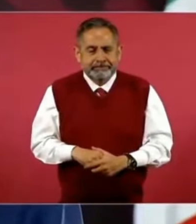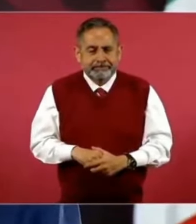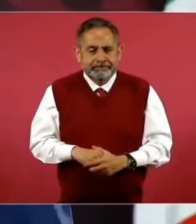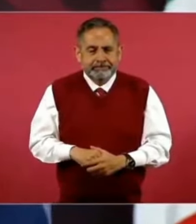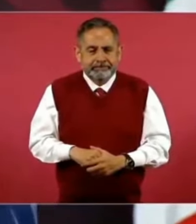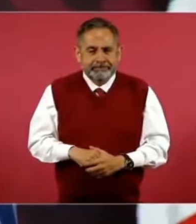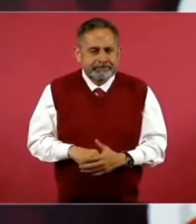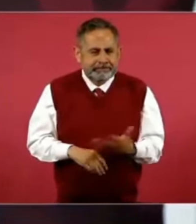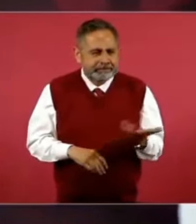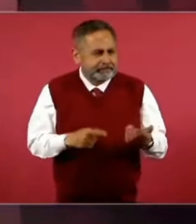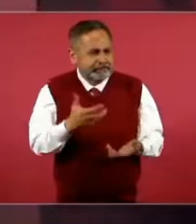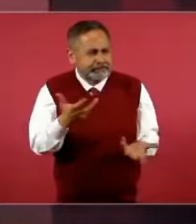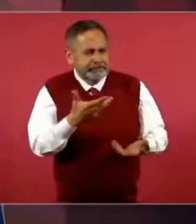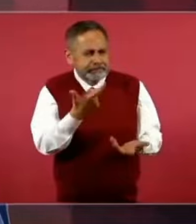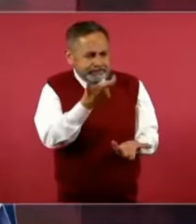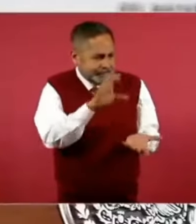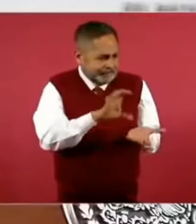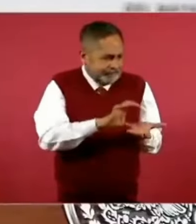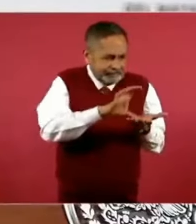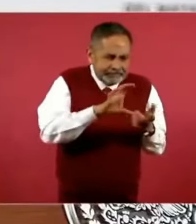¿Y qué hizo con todo ese dinero?